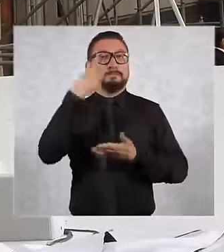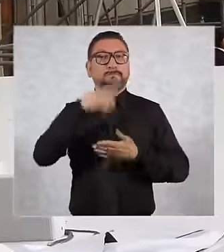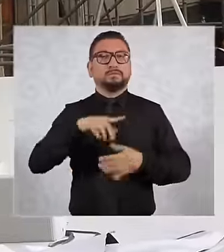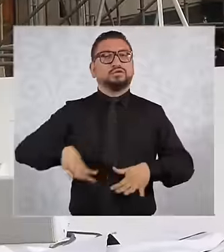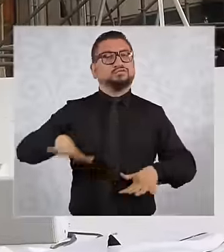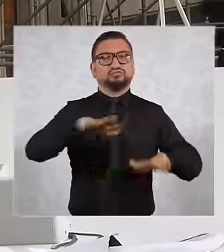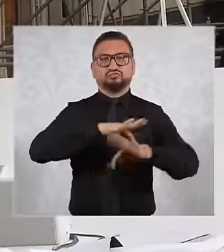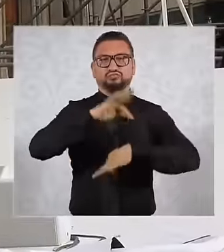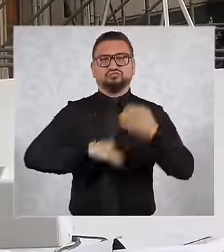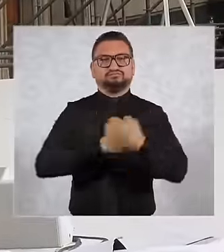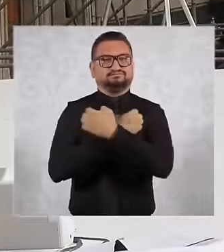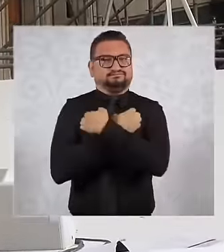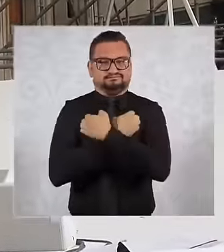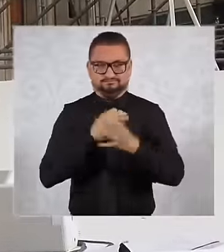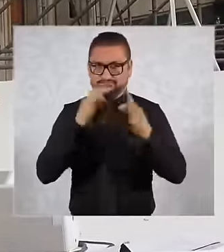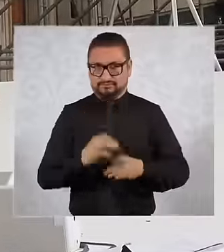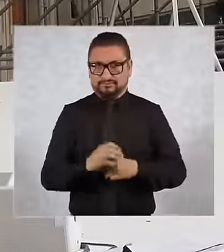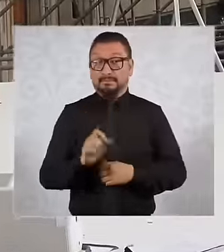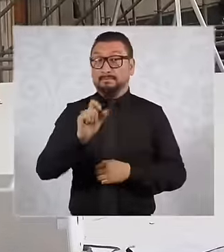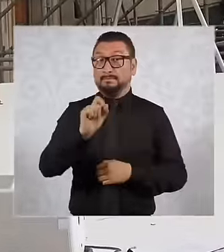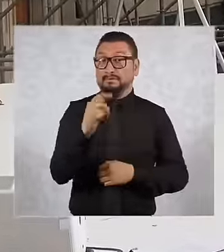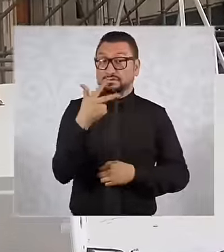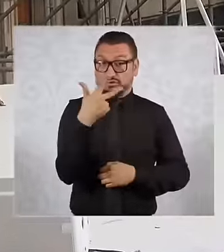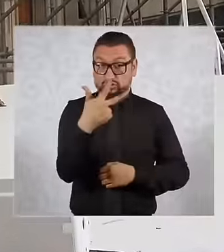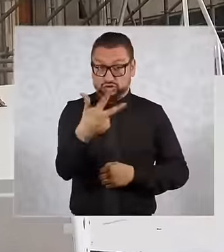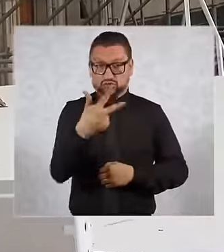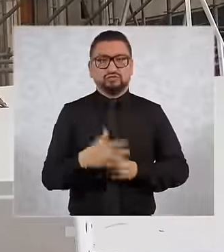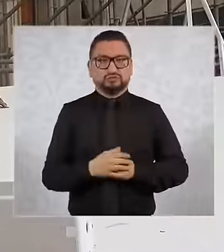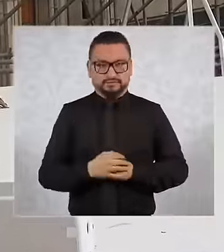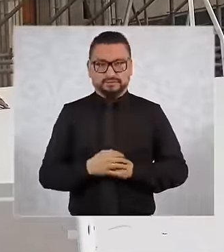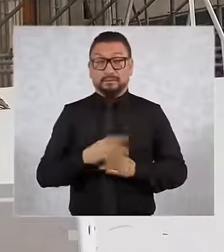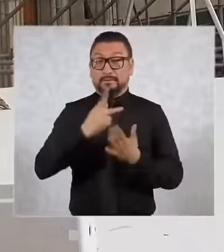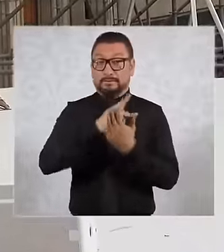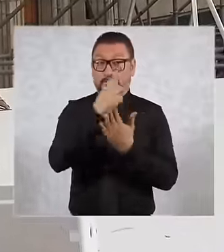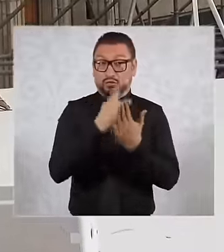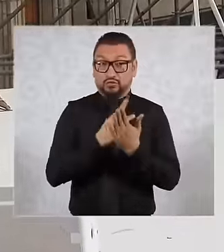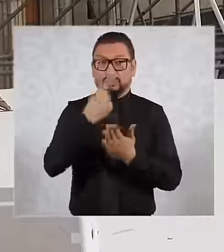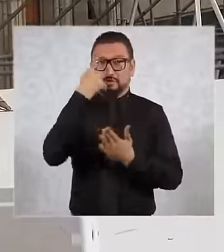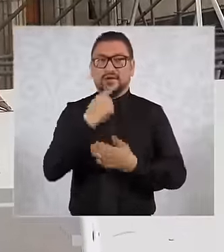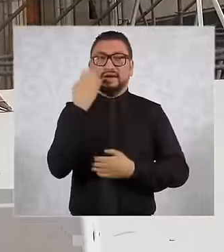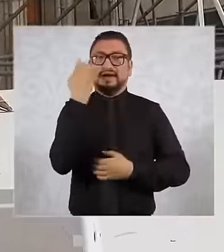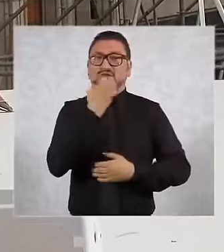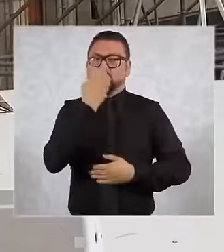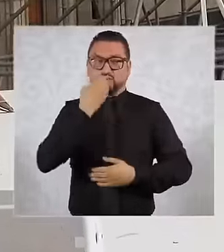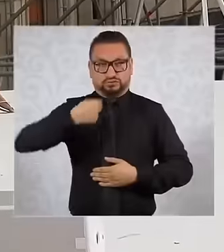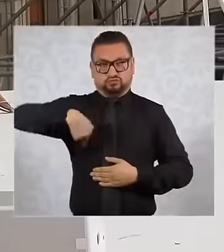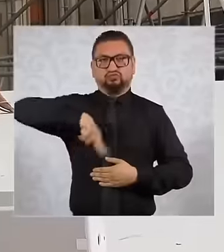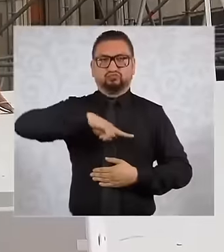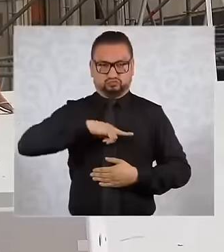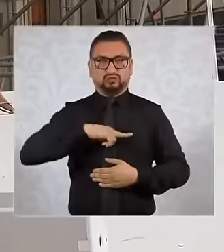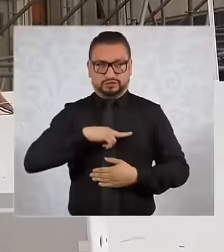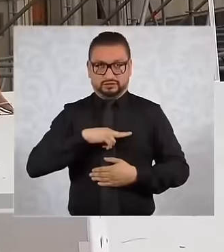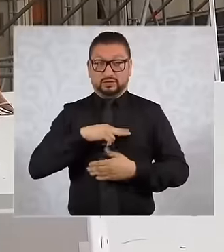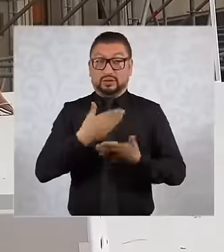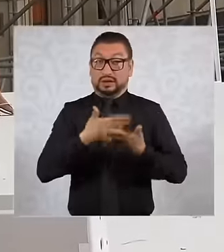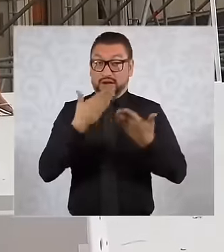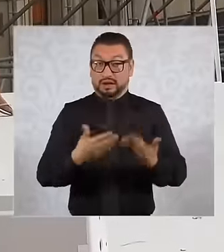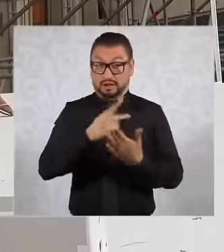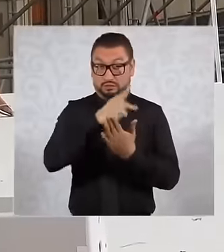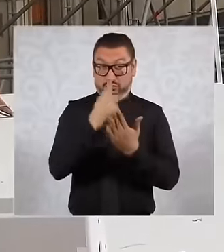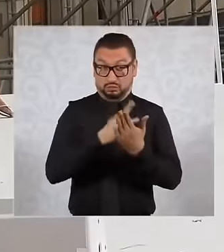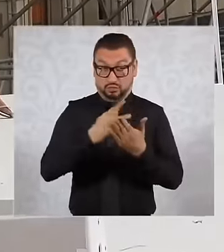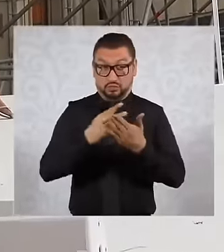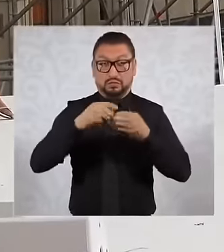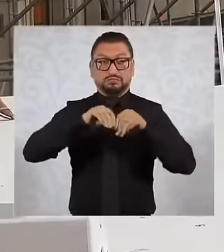educación. 28. Seguiré el programa La Escuela es Nuestra y ahora lo llevaremos a